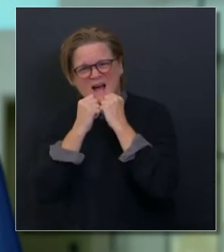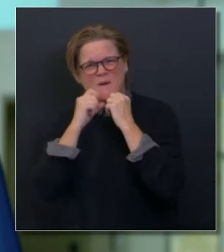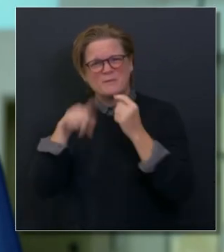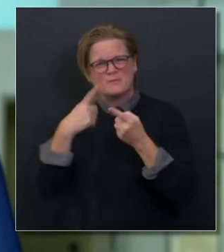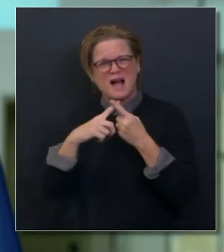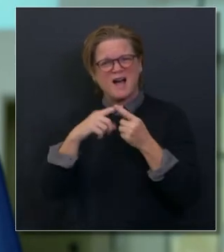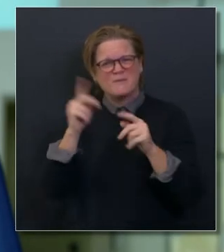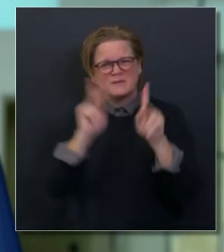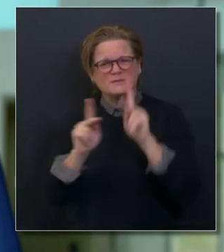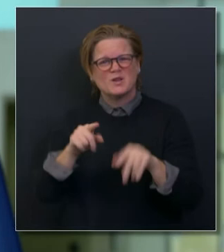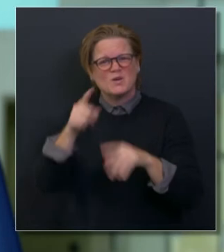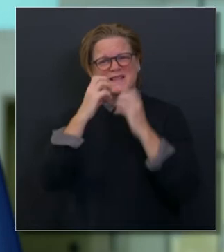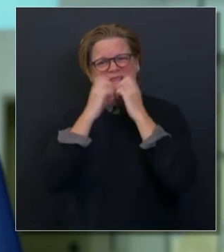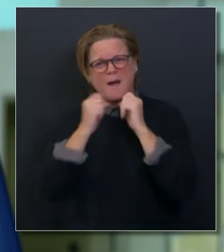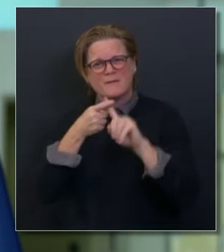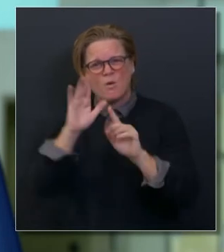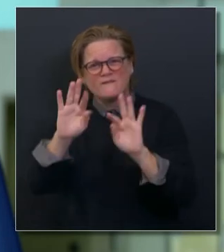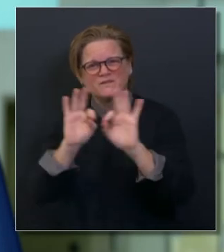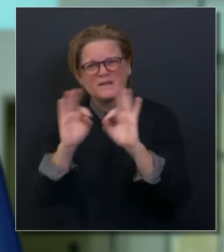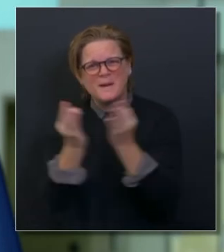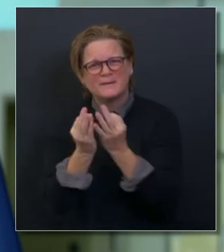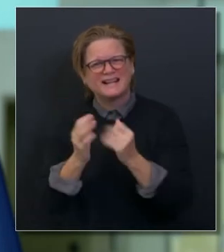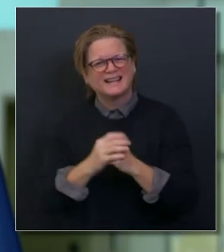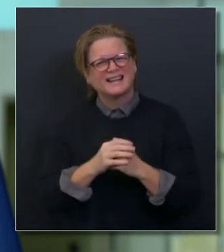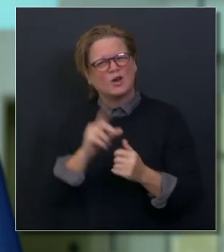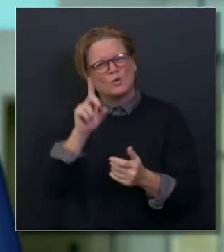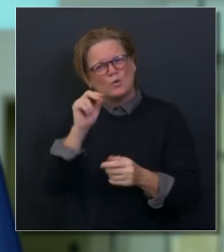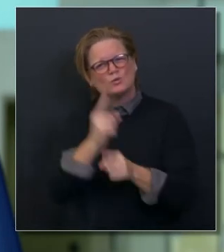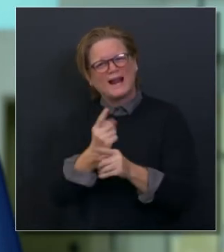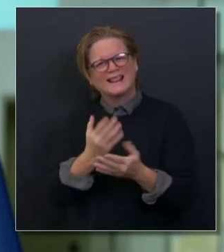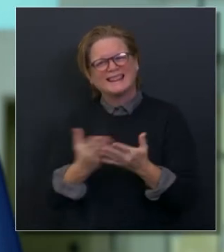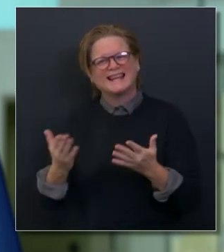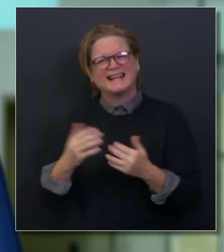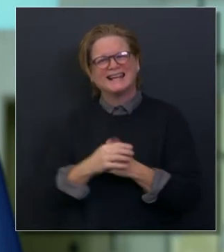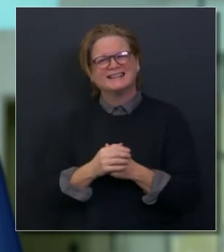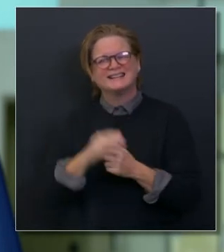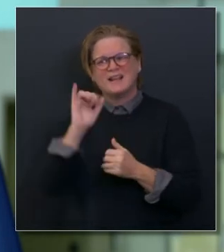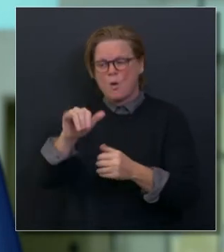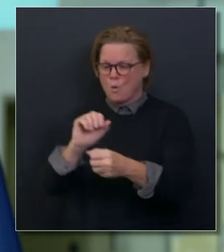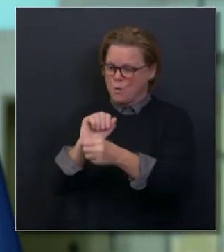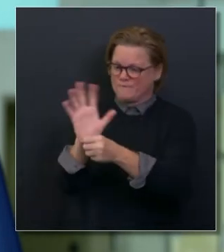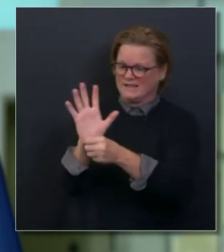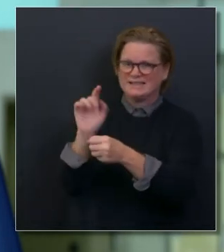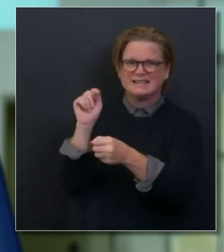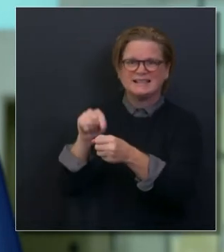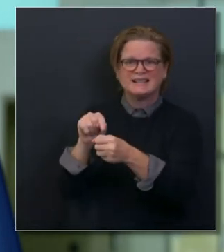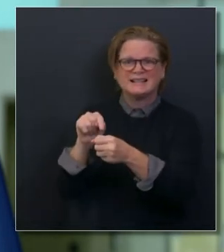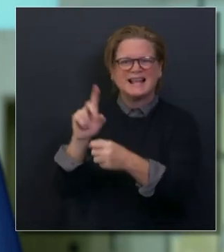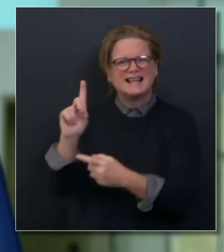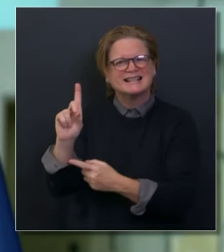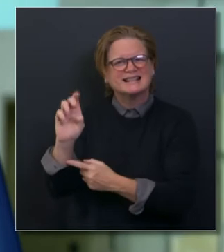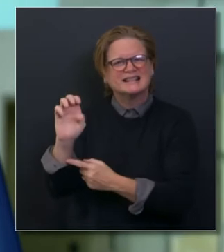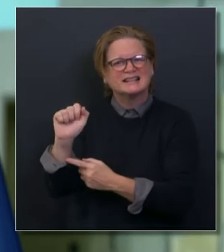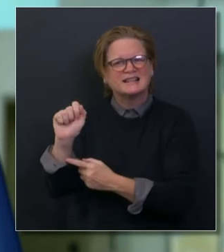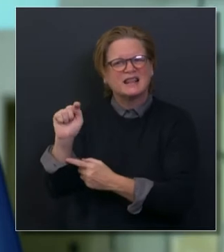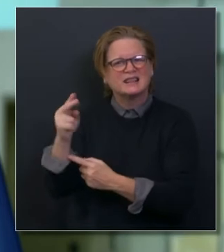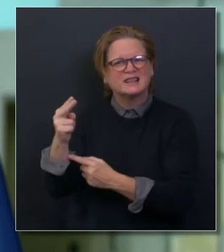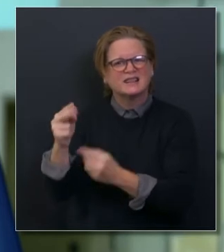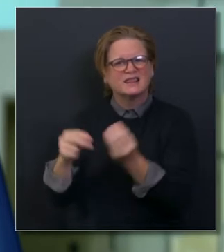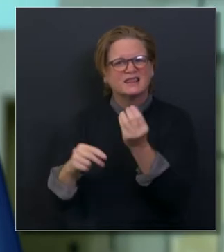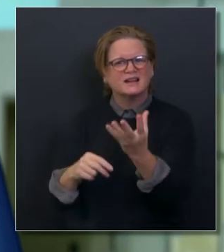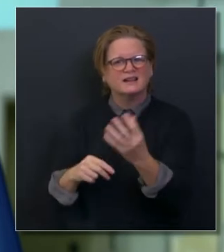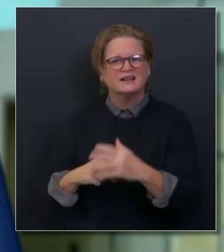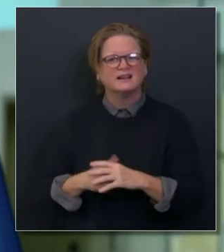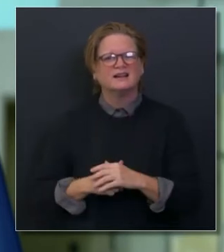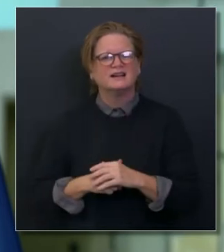individuo por su experiencia personal con esta experiencia, con esta pandemia mortal. Creo que sí es importante